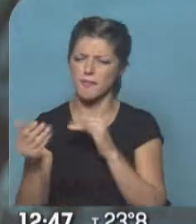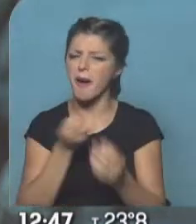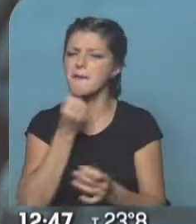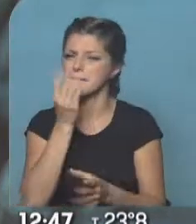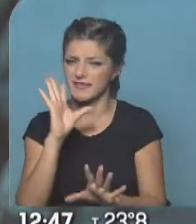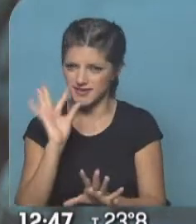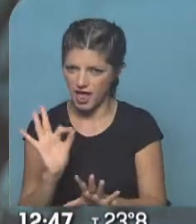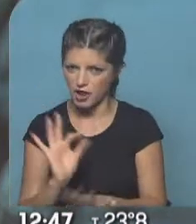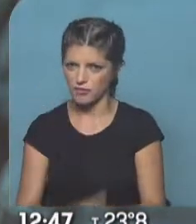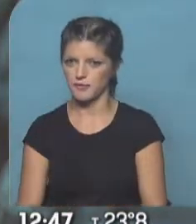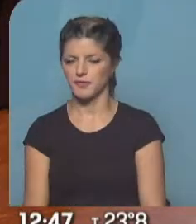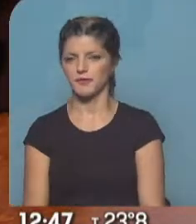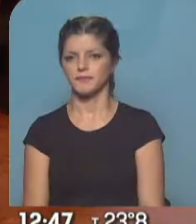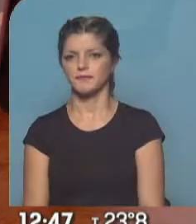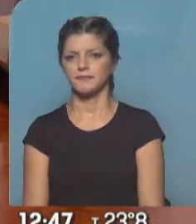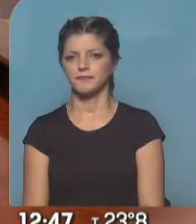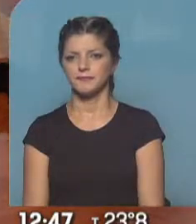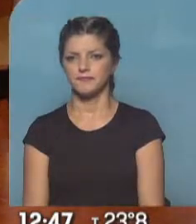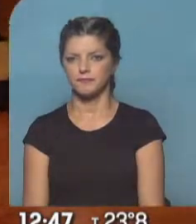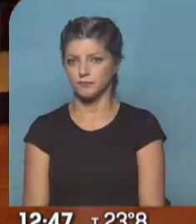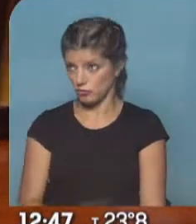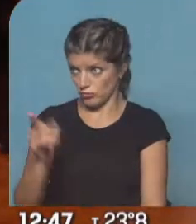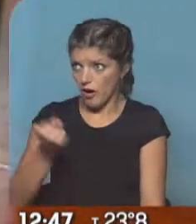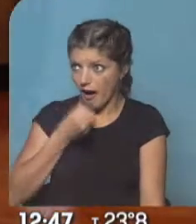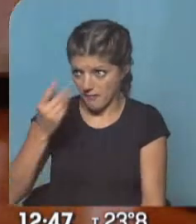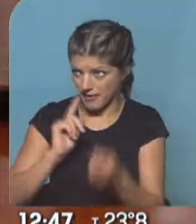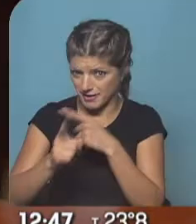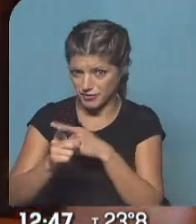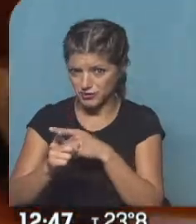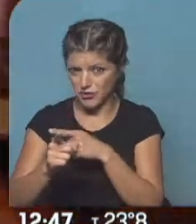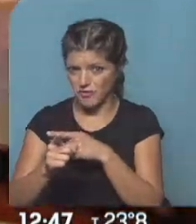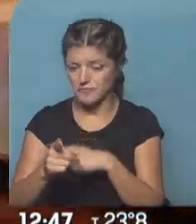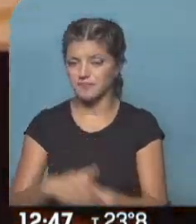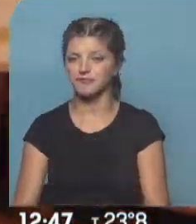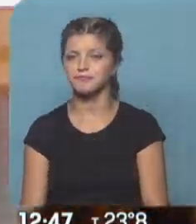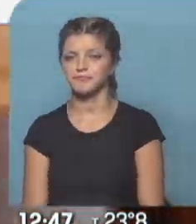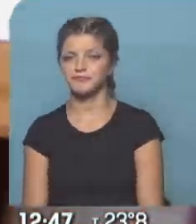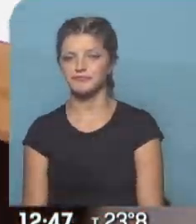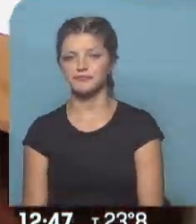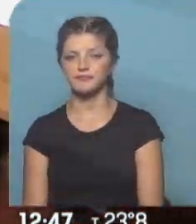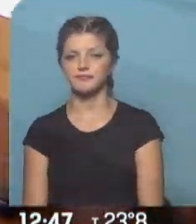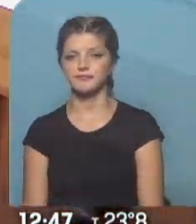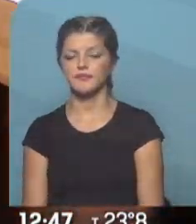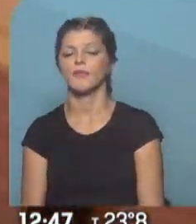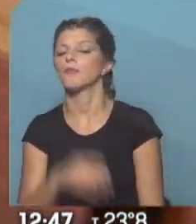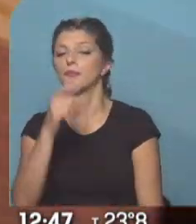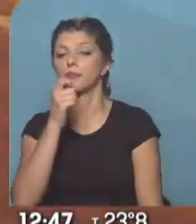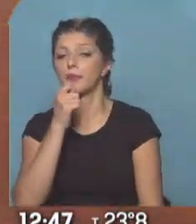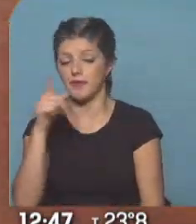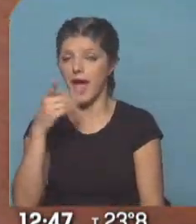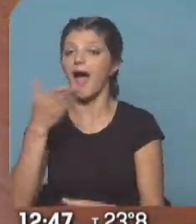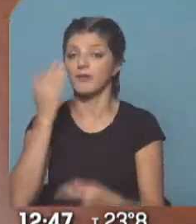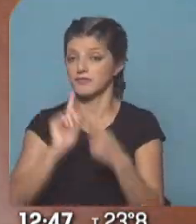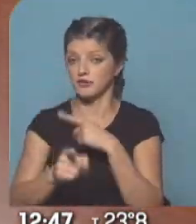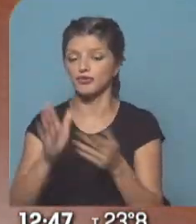y otras menos directamente? No, se pronuncia directamente sobre esta idea de que en América Latina